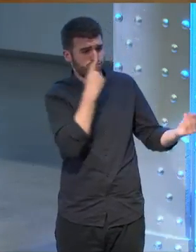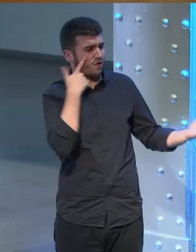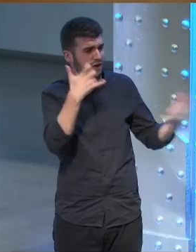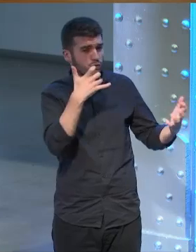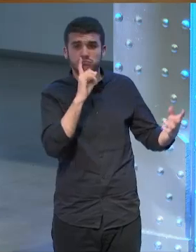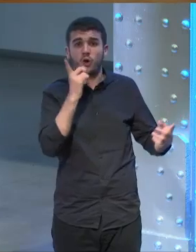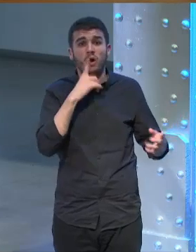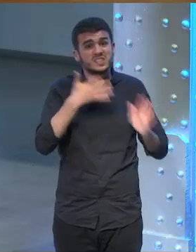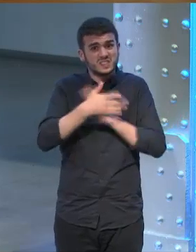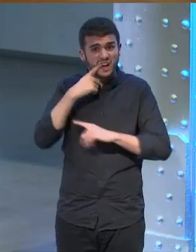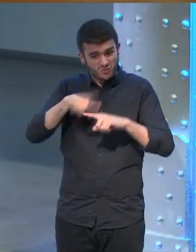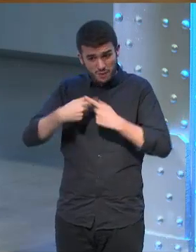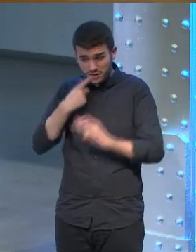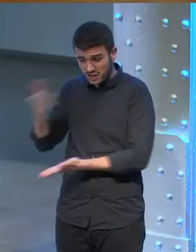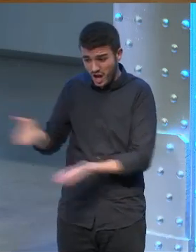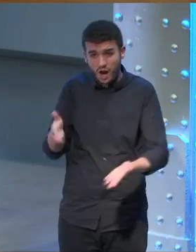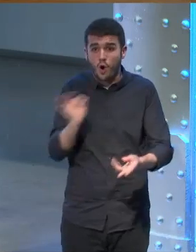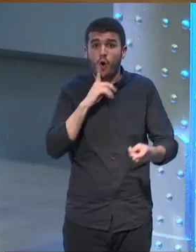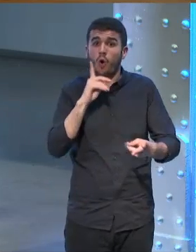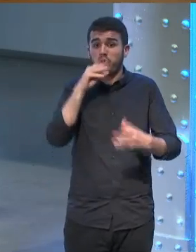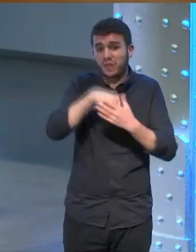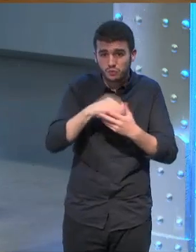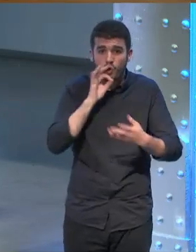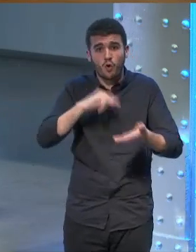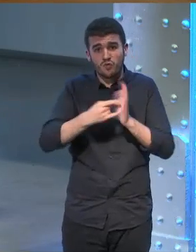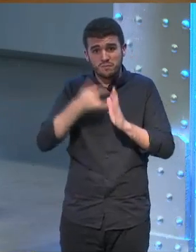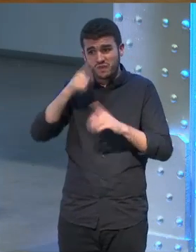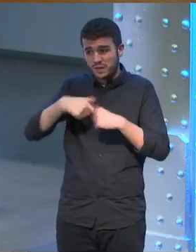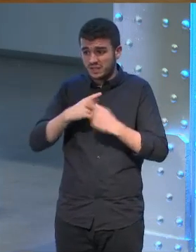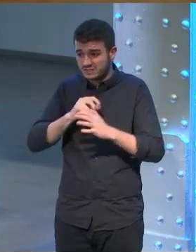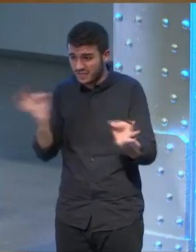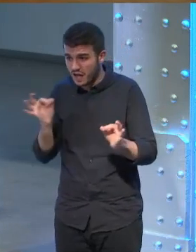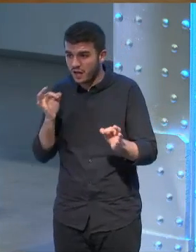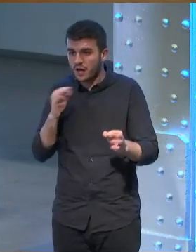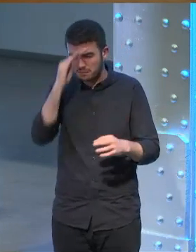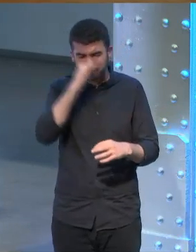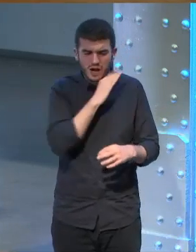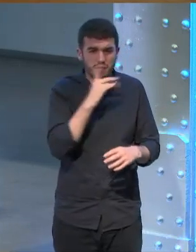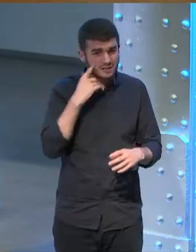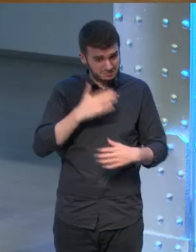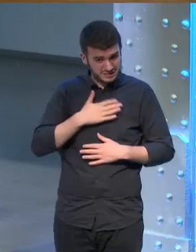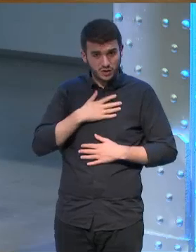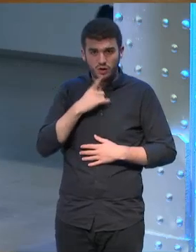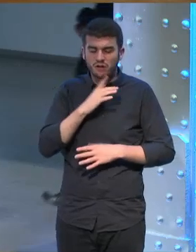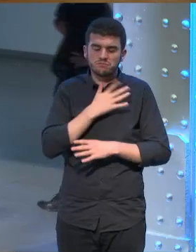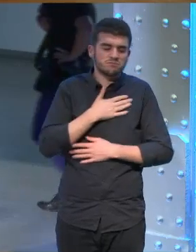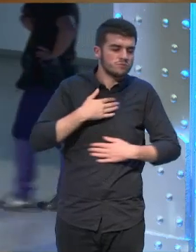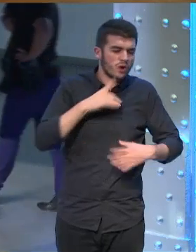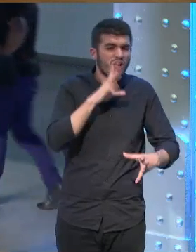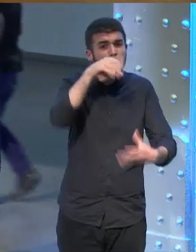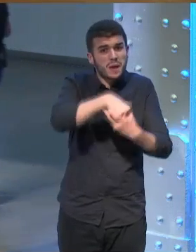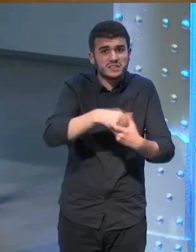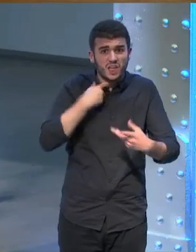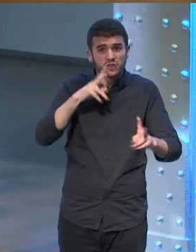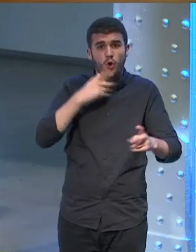tu familia o porque tienes algún familiar eso, ingeniero tal. En mi caso, mis padres jamás quisieron interferir, por así decirlo.